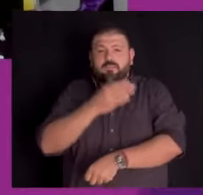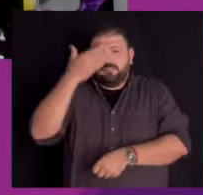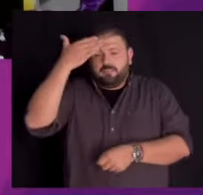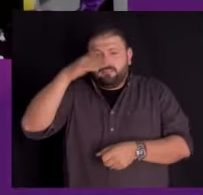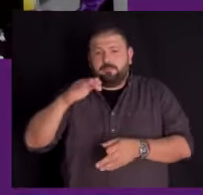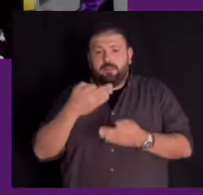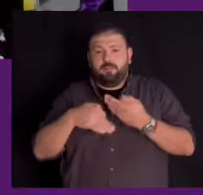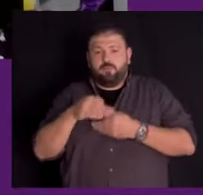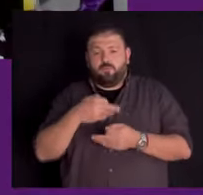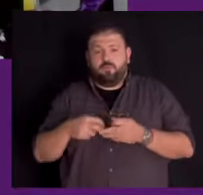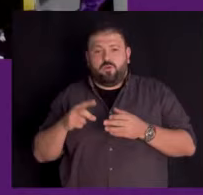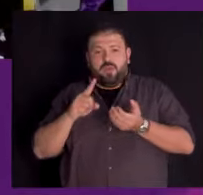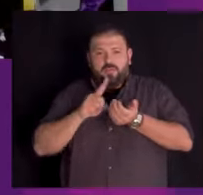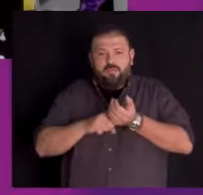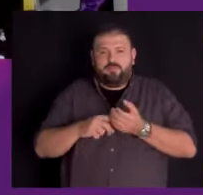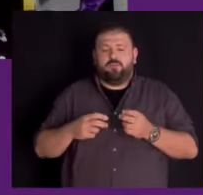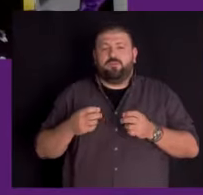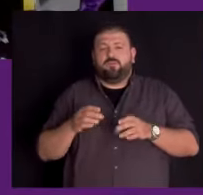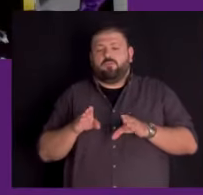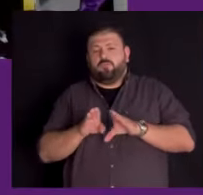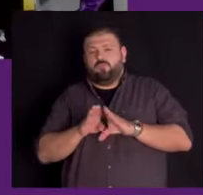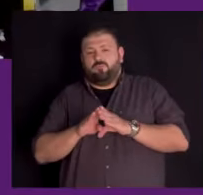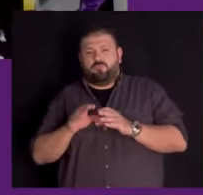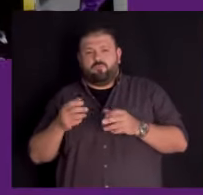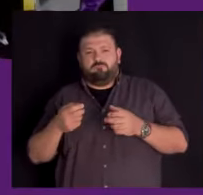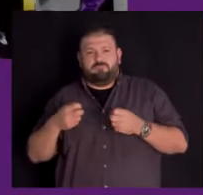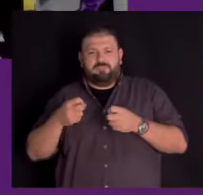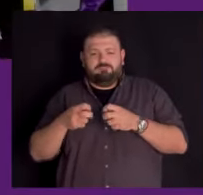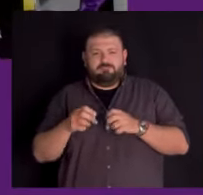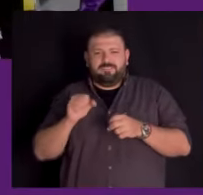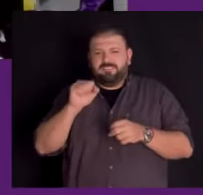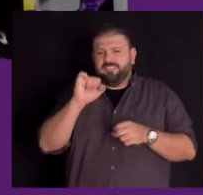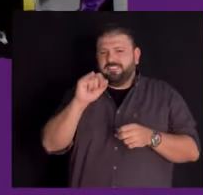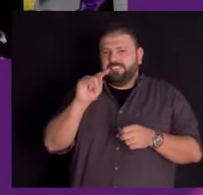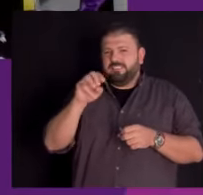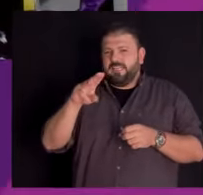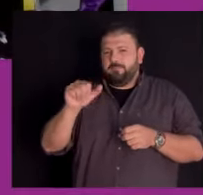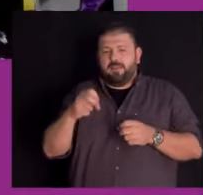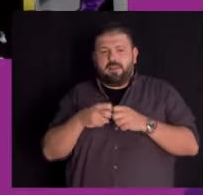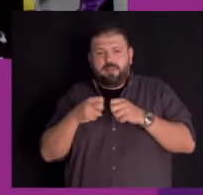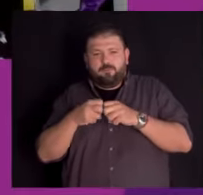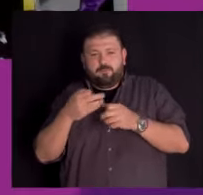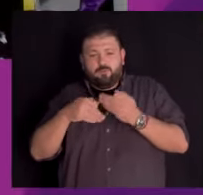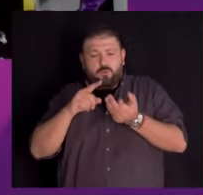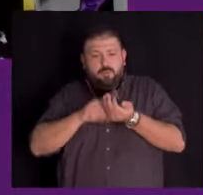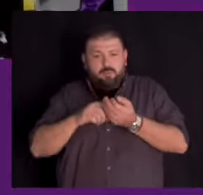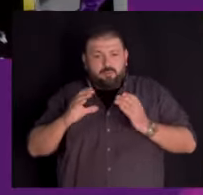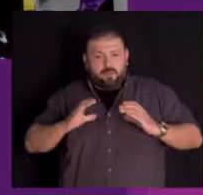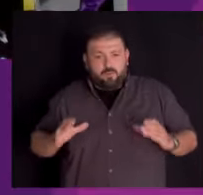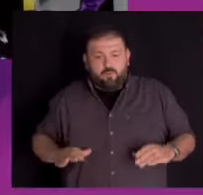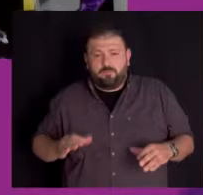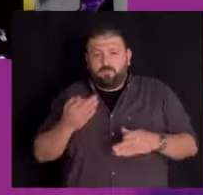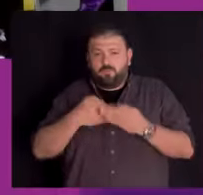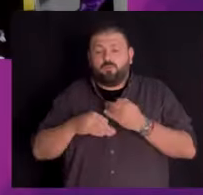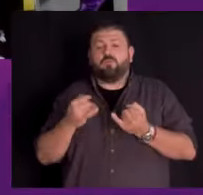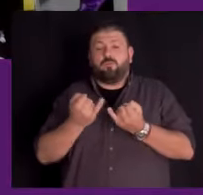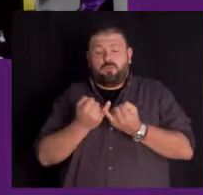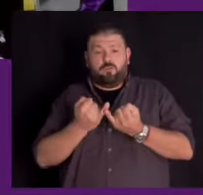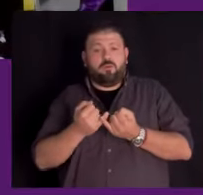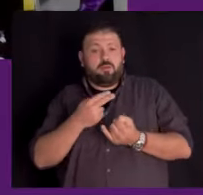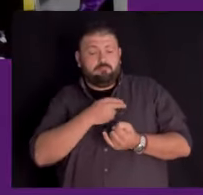afecta al sistema endocrino y a todo lo que tiene que ver con las funciones del cuerpo, pero a su vez estas lo afectan